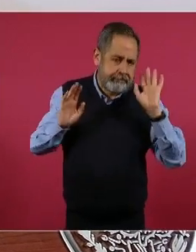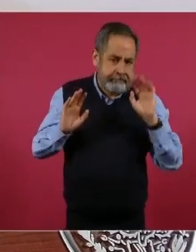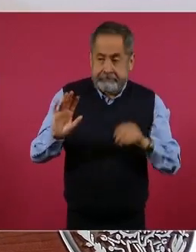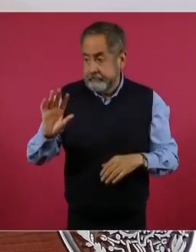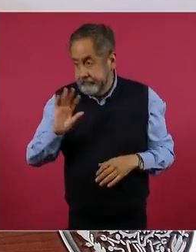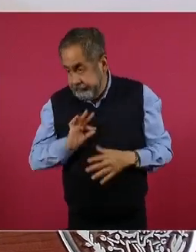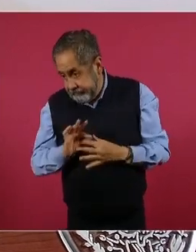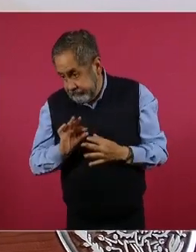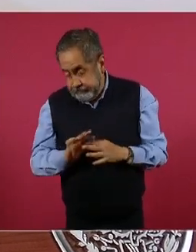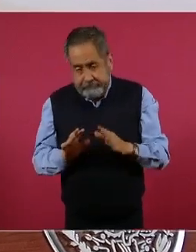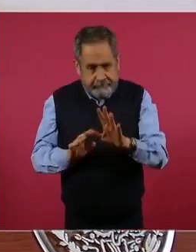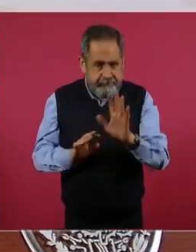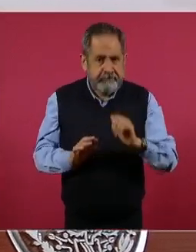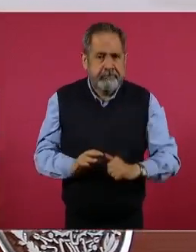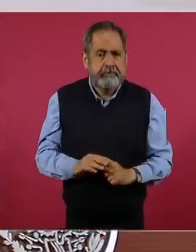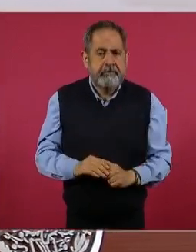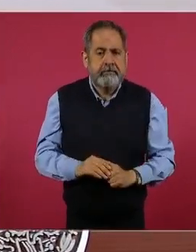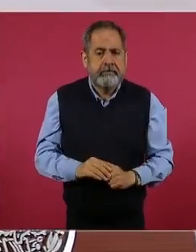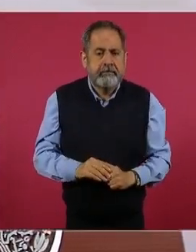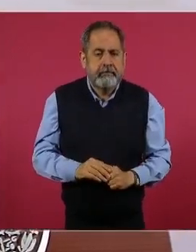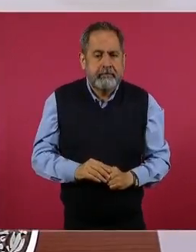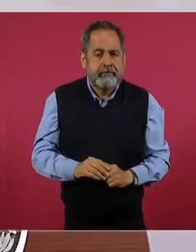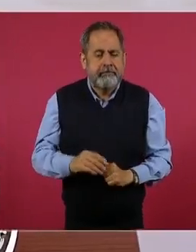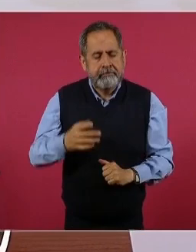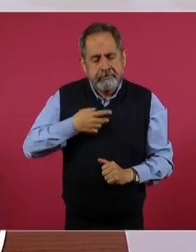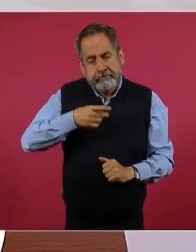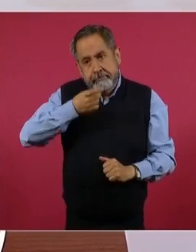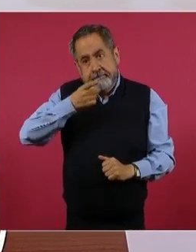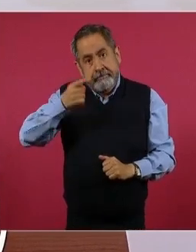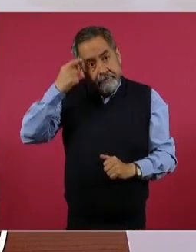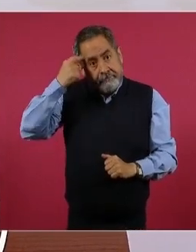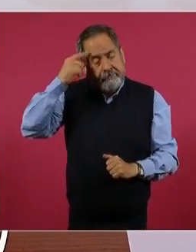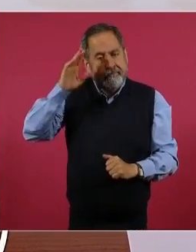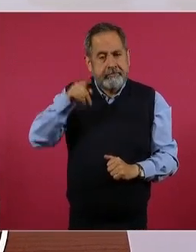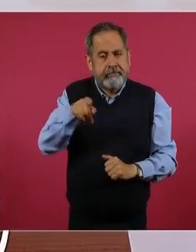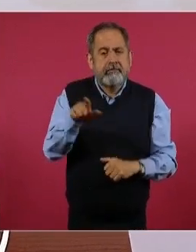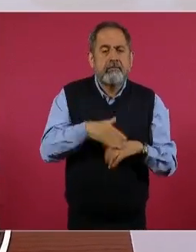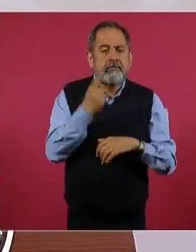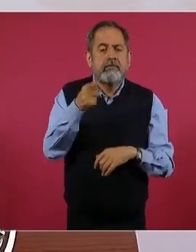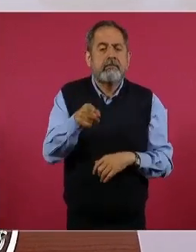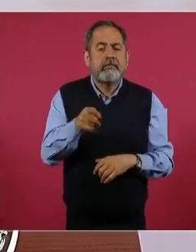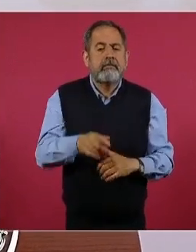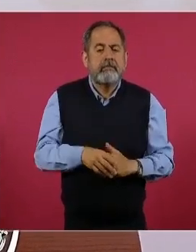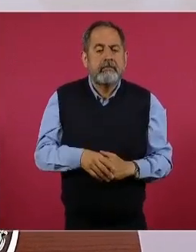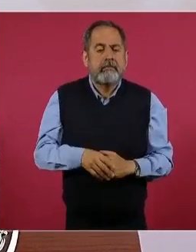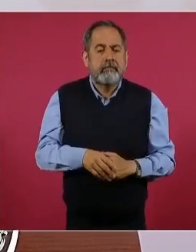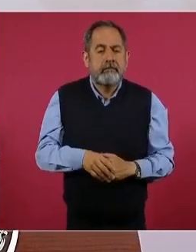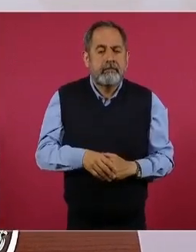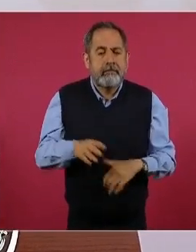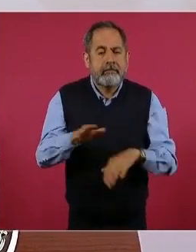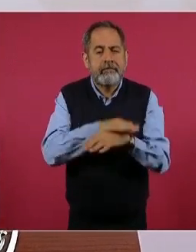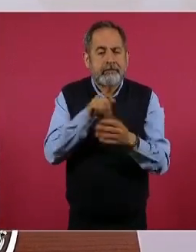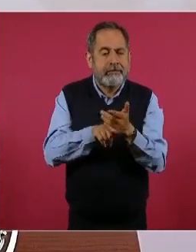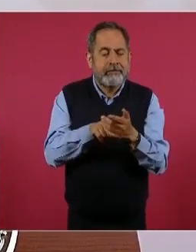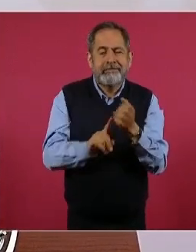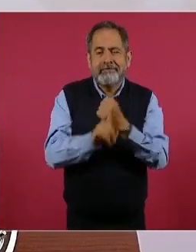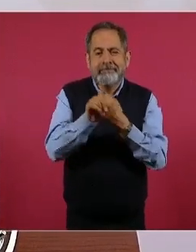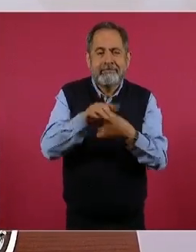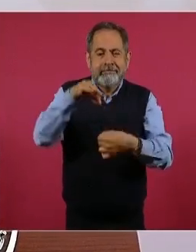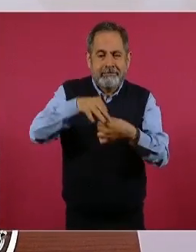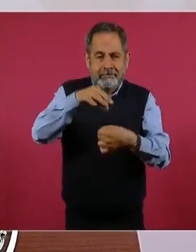según mi visión, porque se atravesaron las elecciones.